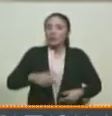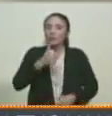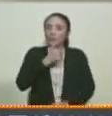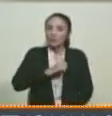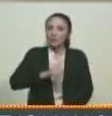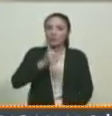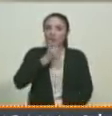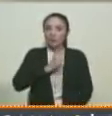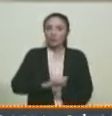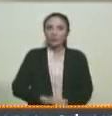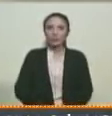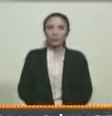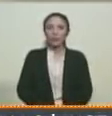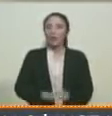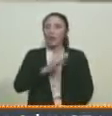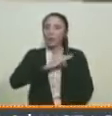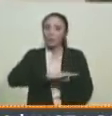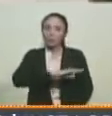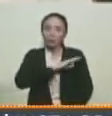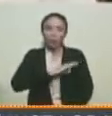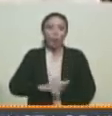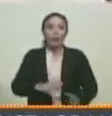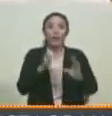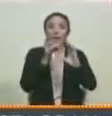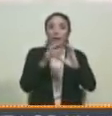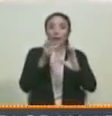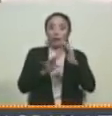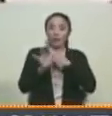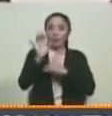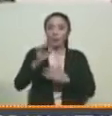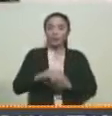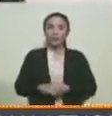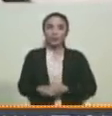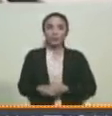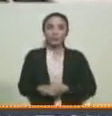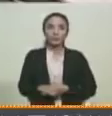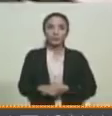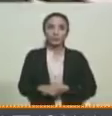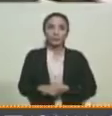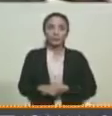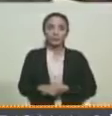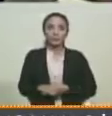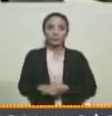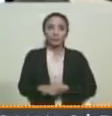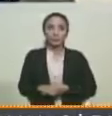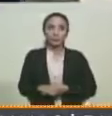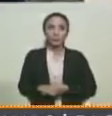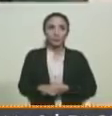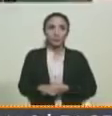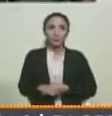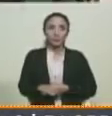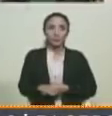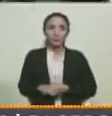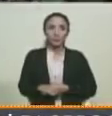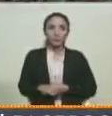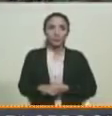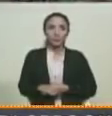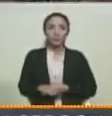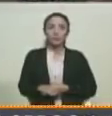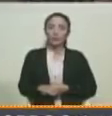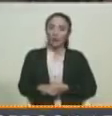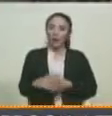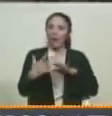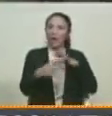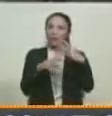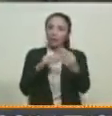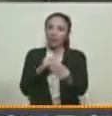El modelo de las misiones, grandes misiones, el carnet de la patria, ha demostrado ser un modelo que se ha ido adaptando para